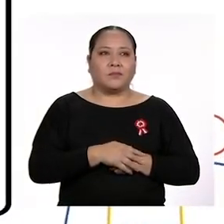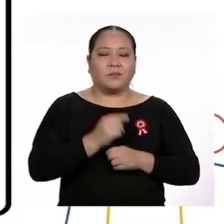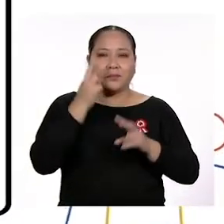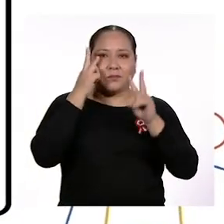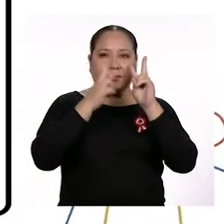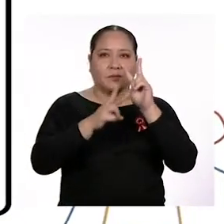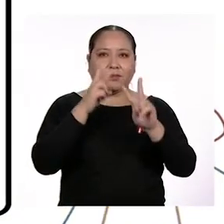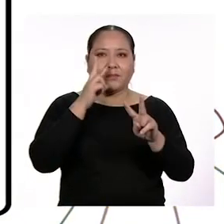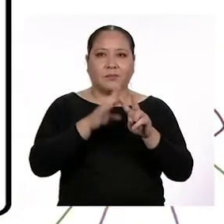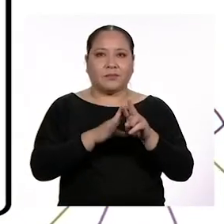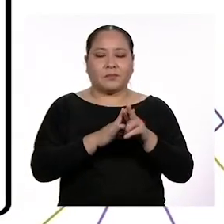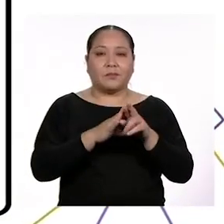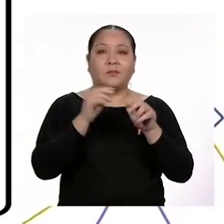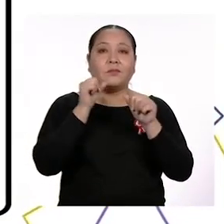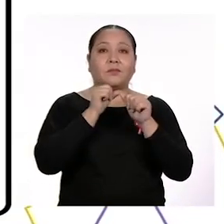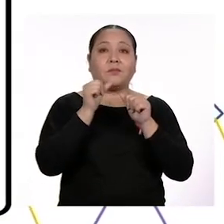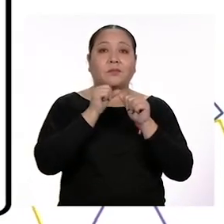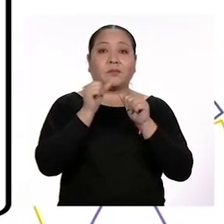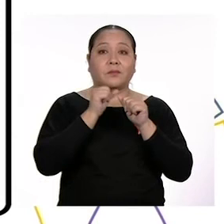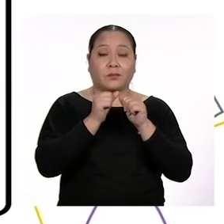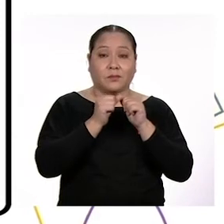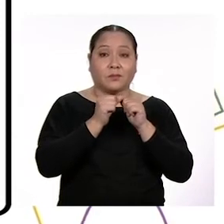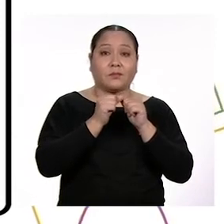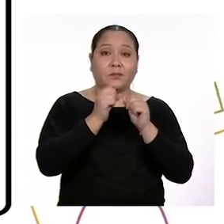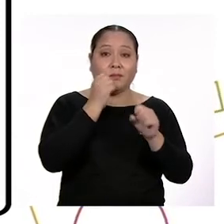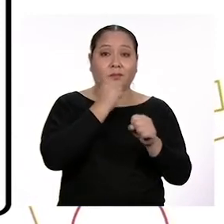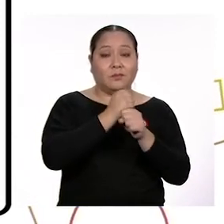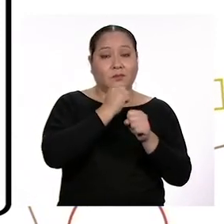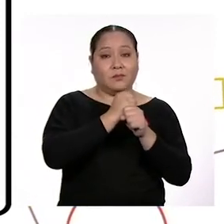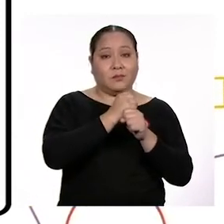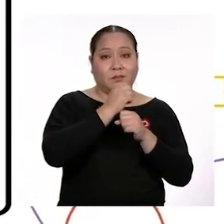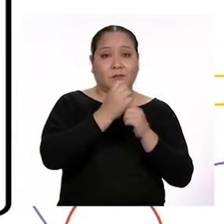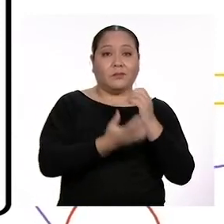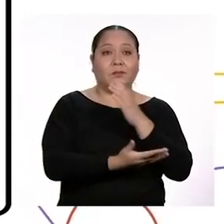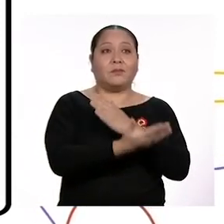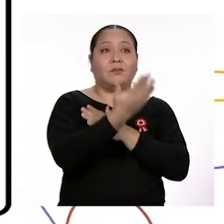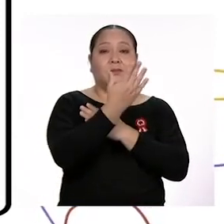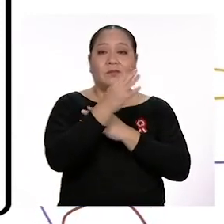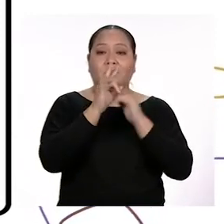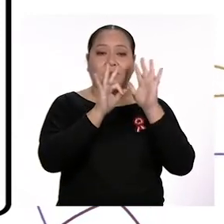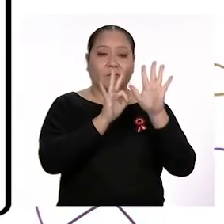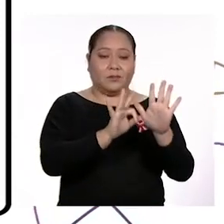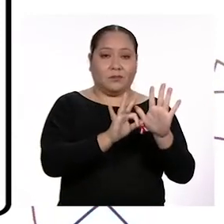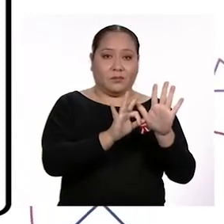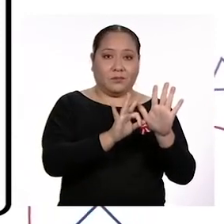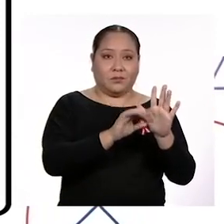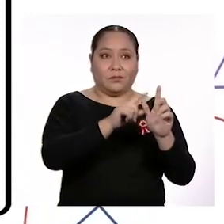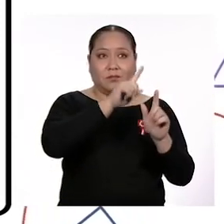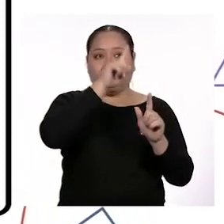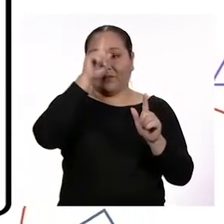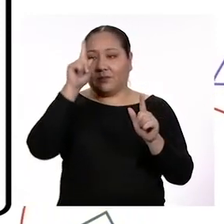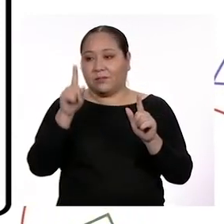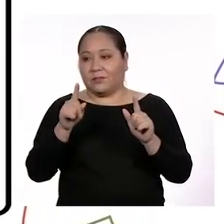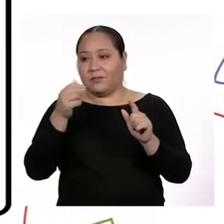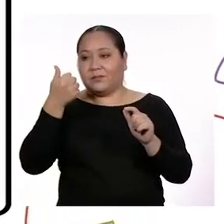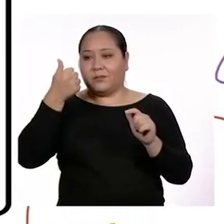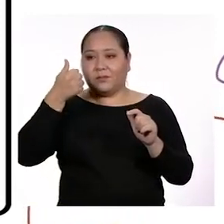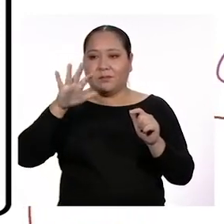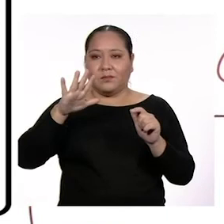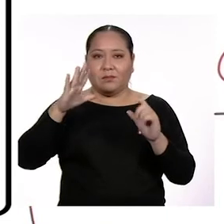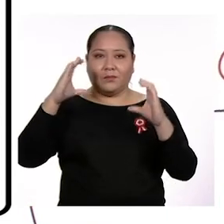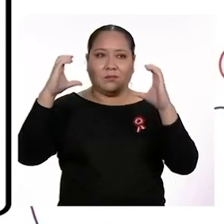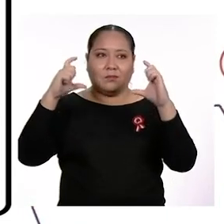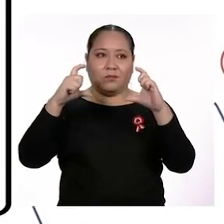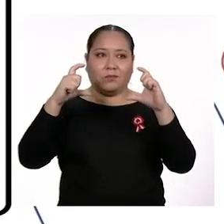Revisemos los turnos de trabajo que tiene esta agencia. Por la mañana es de las 8 horas hasta las 15 horas.